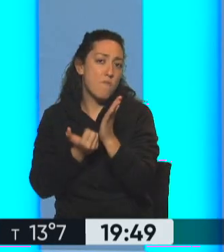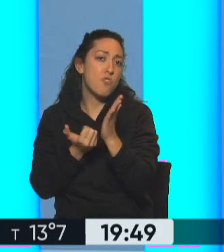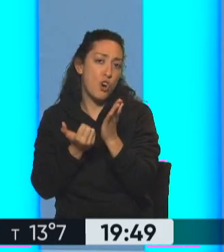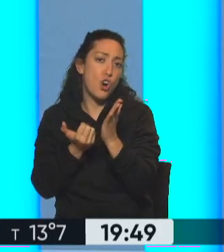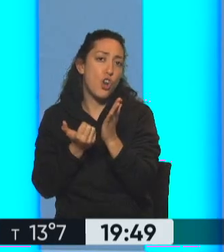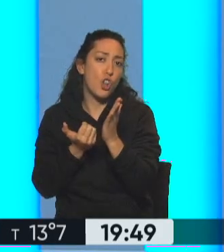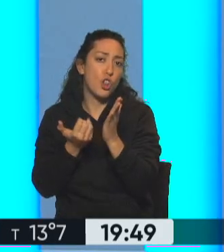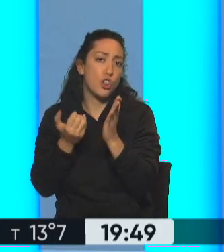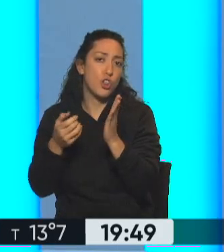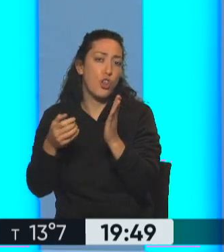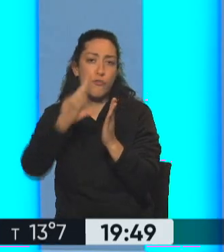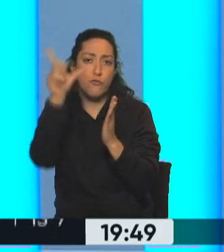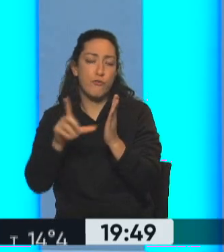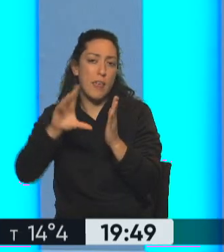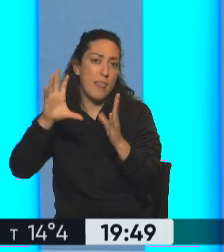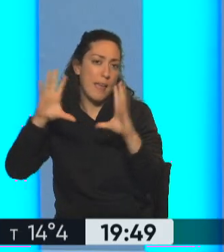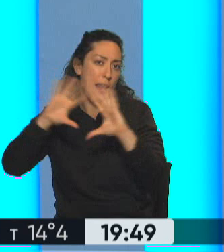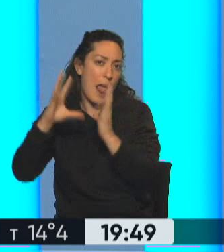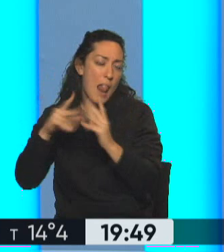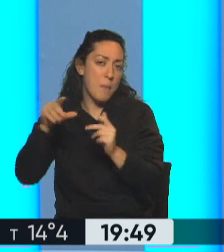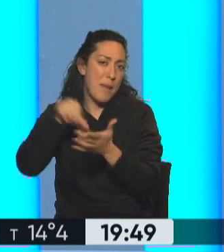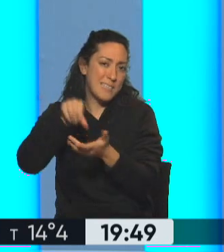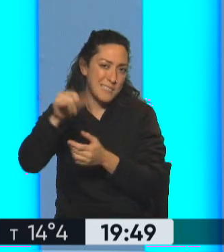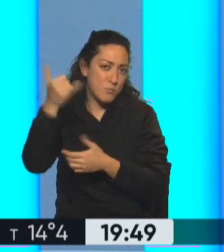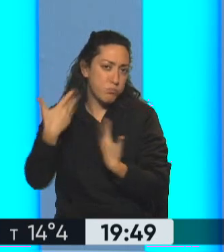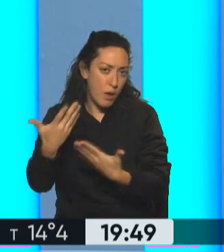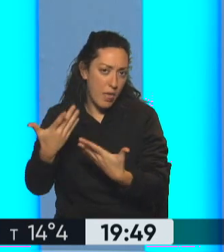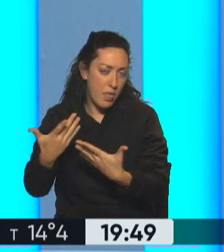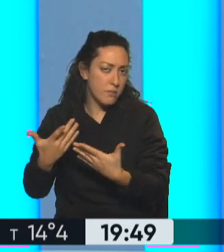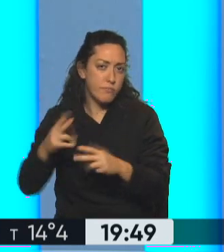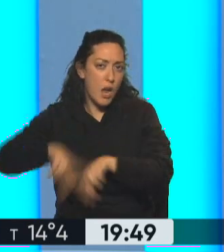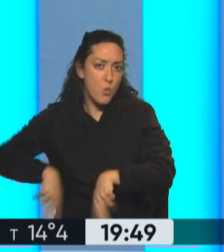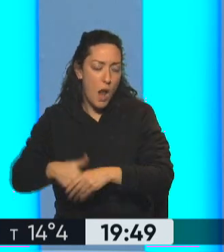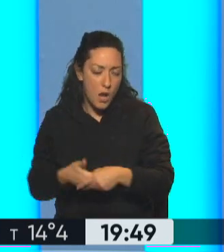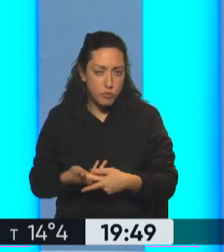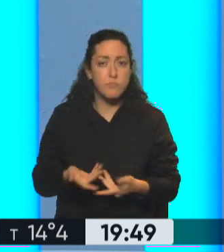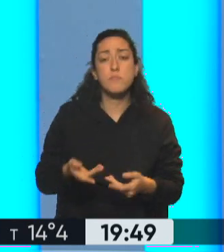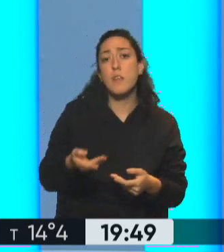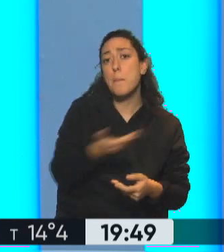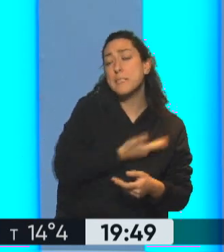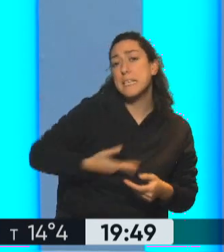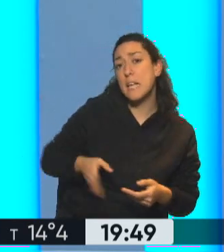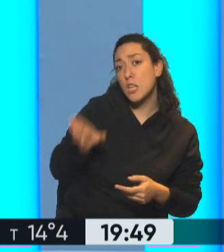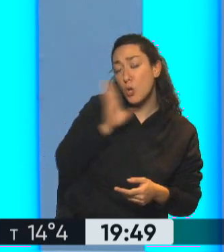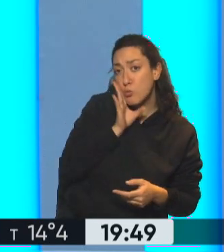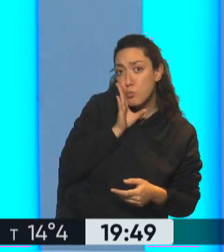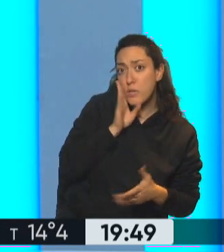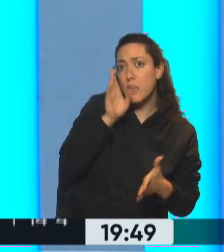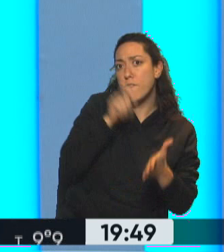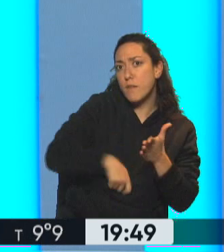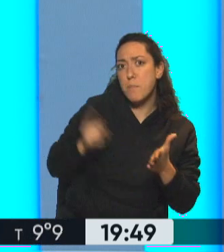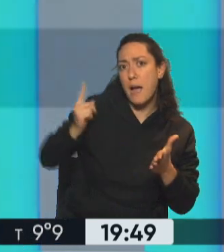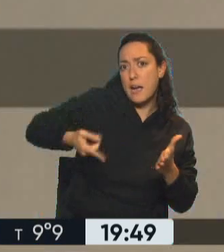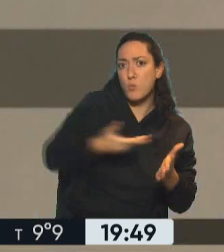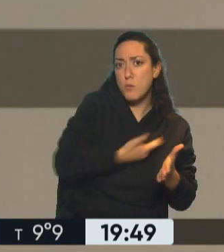habilitaba, digamos, el aborto a nivel federal. Si te parece, Diana, escuchamos al presidente de Estados Unidos cuando firmaba esta orden ejecutiva. Claro que